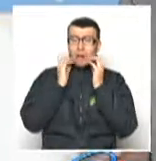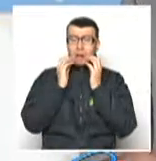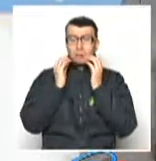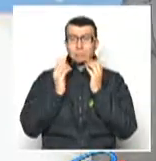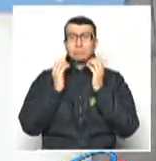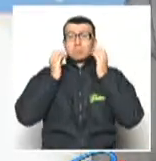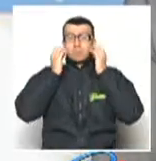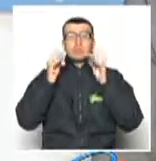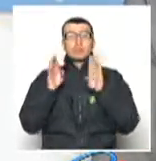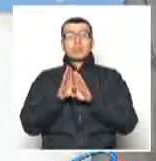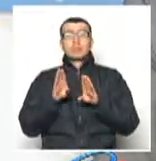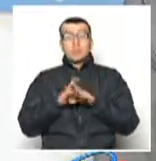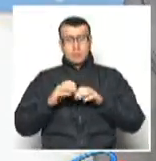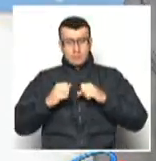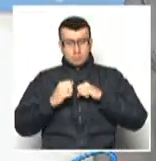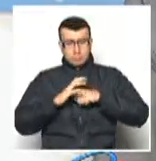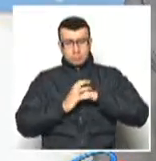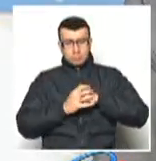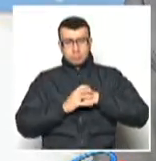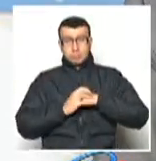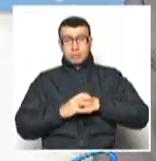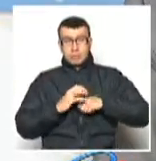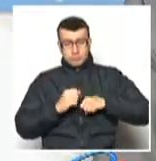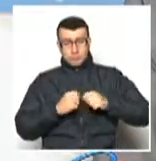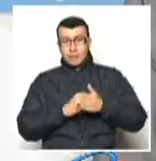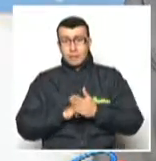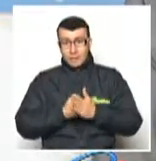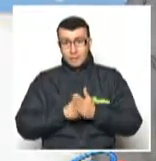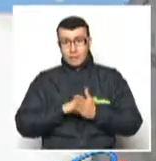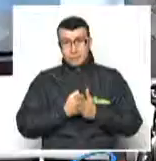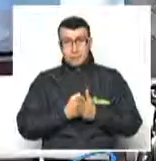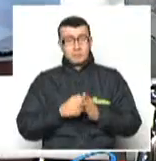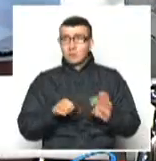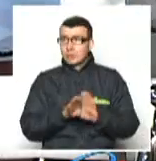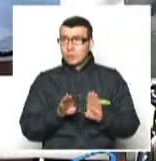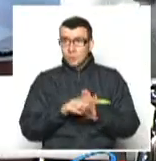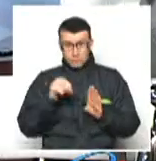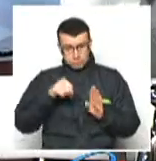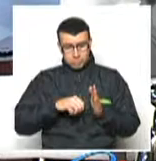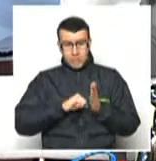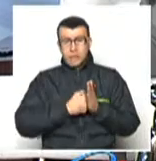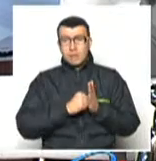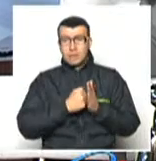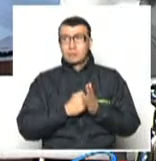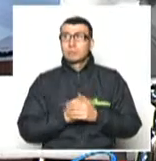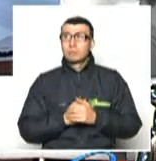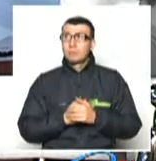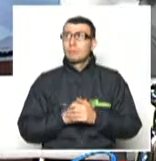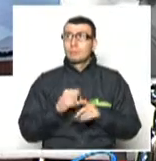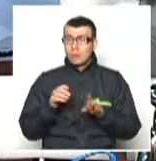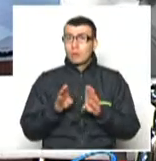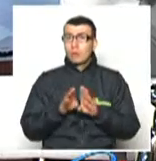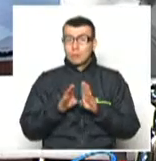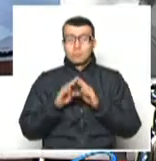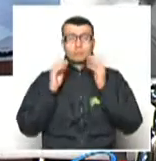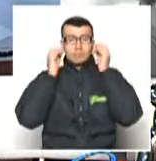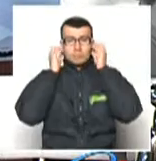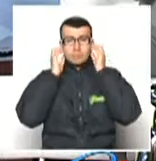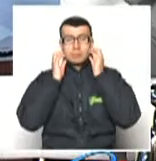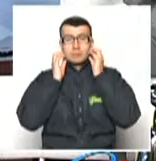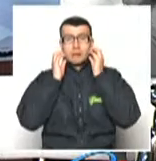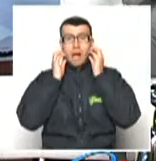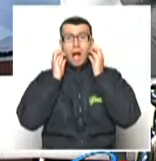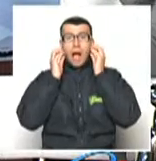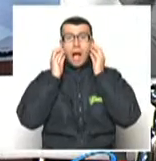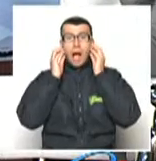igual que pasa en la rodilla. Entonces no tiene ningún problema hacer una cirugía. Es en esta parte, ¿no? Exactamente, la articulación exacta. Es muy importante que las personas que uno abre y